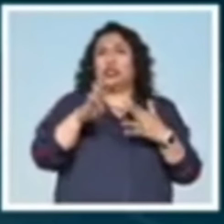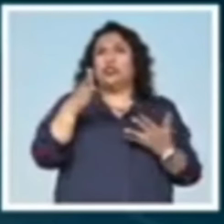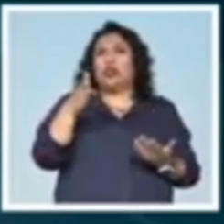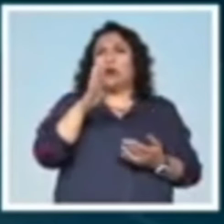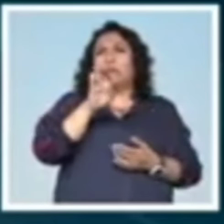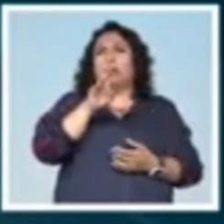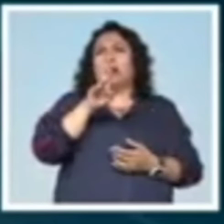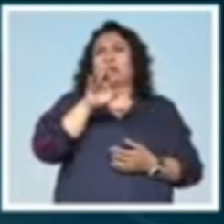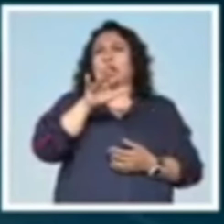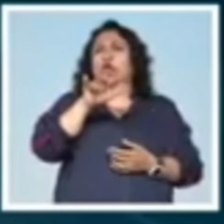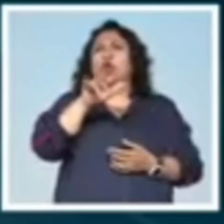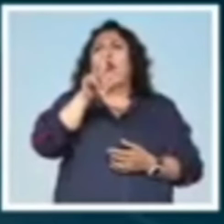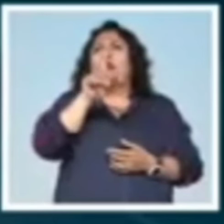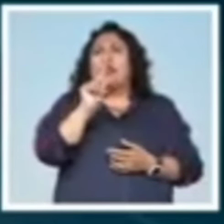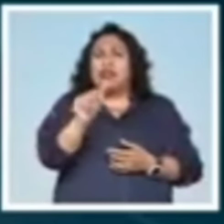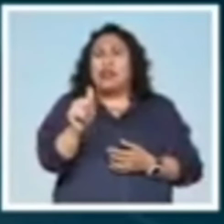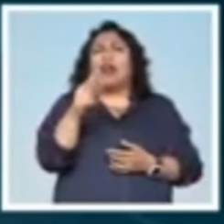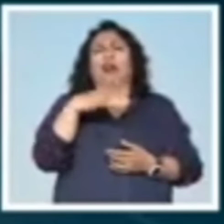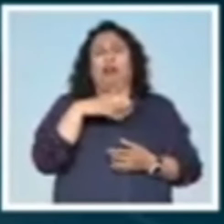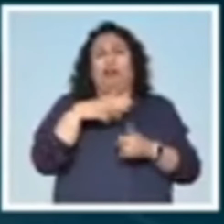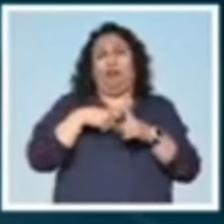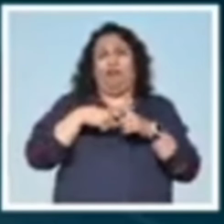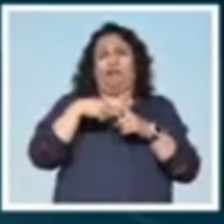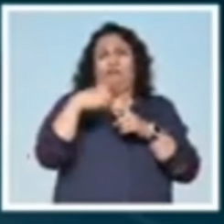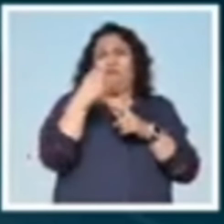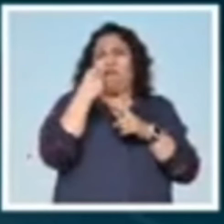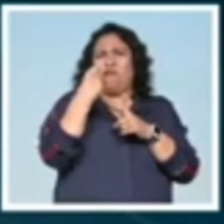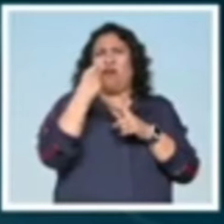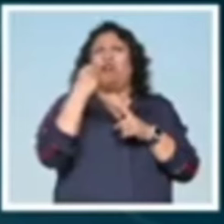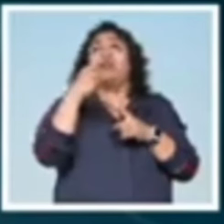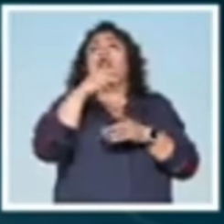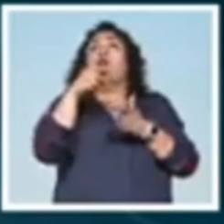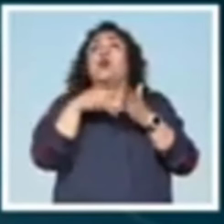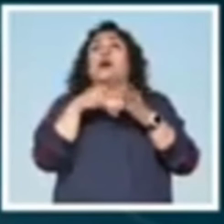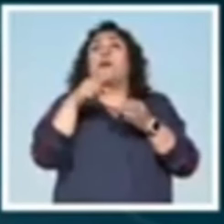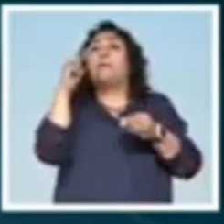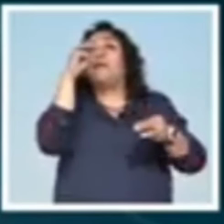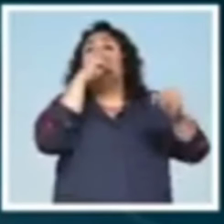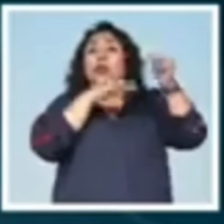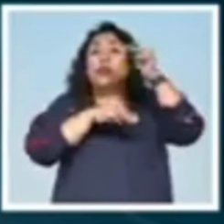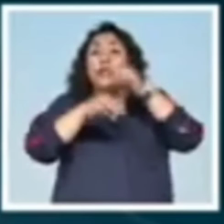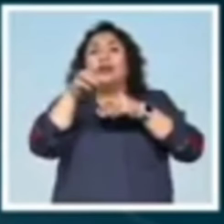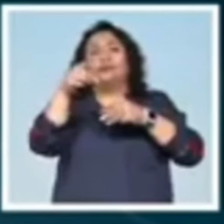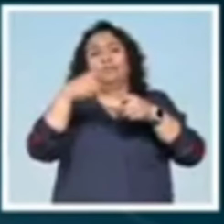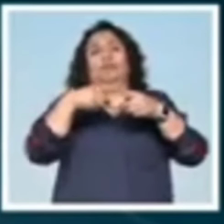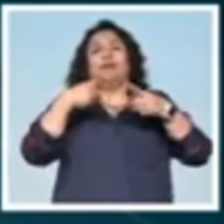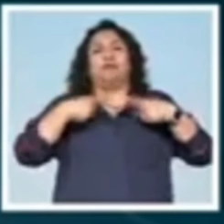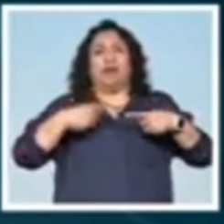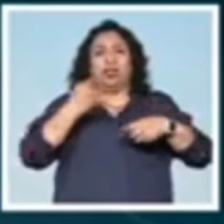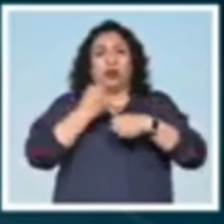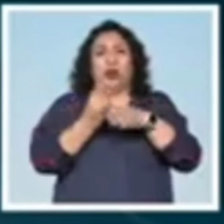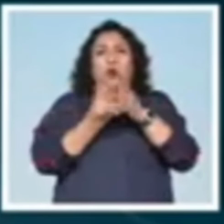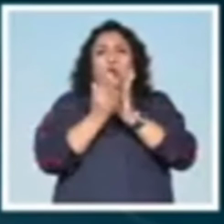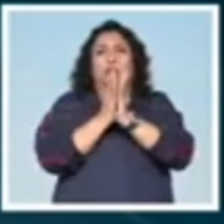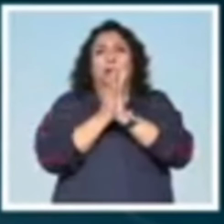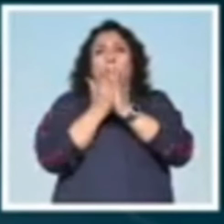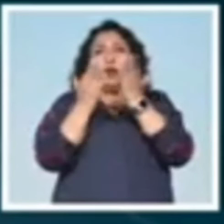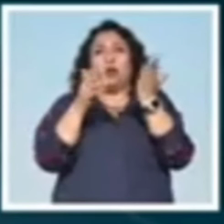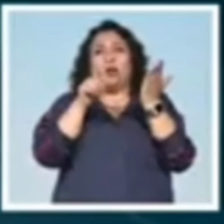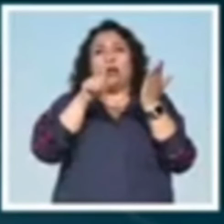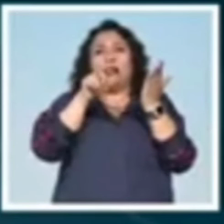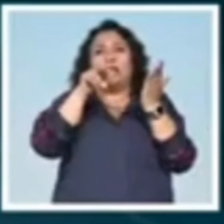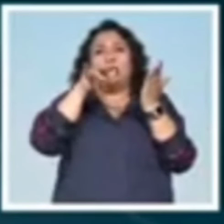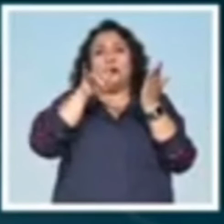Este valle, caracterizado por un clima muy extremo, se encuentra entre los Alpes. De ahí provienen los personajes del más reciente libro de Alain